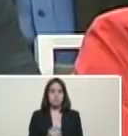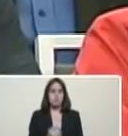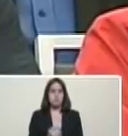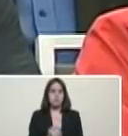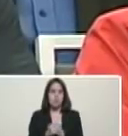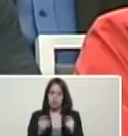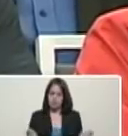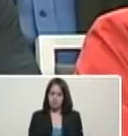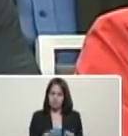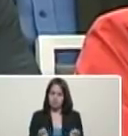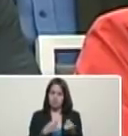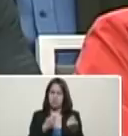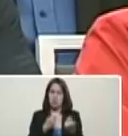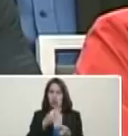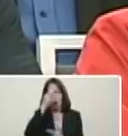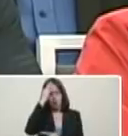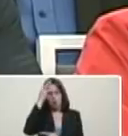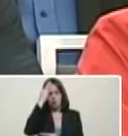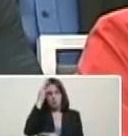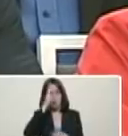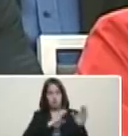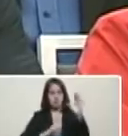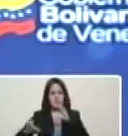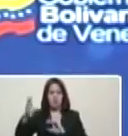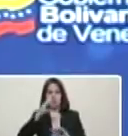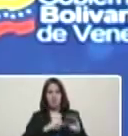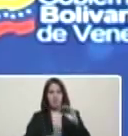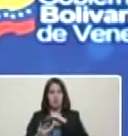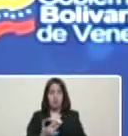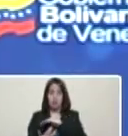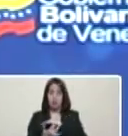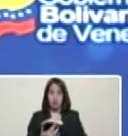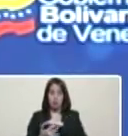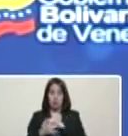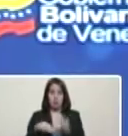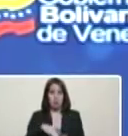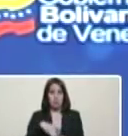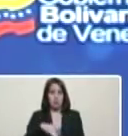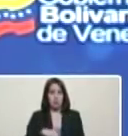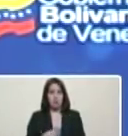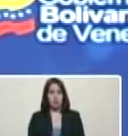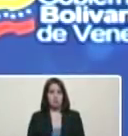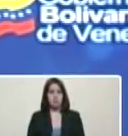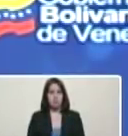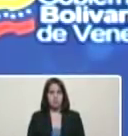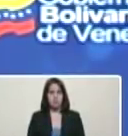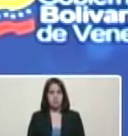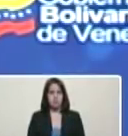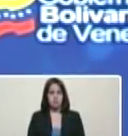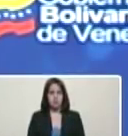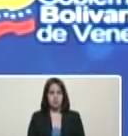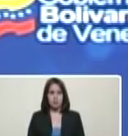del Consejo Científico Tecnológico del estado Miranda. Lo felicito. Y están todos los científicos,